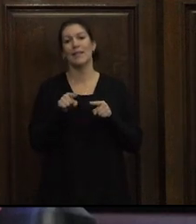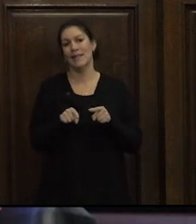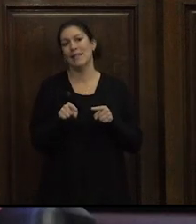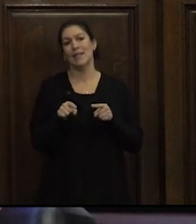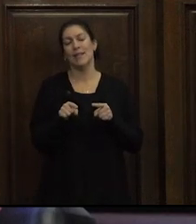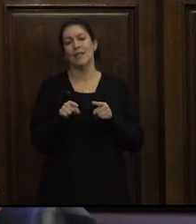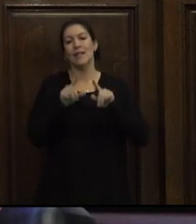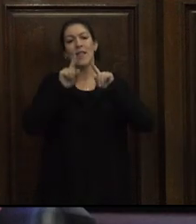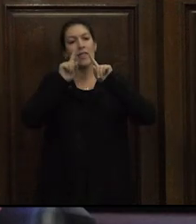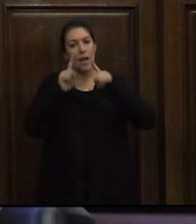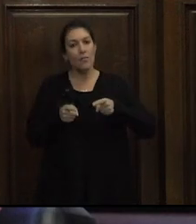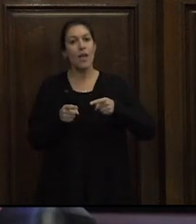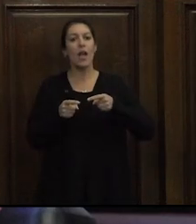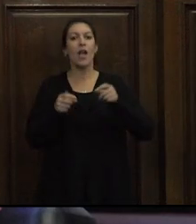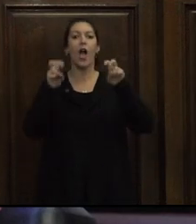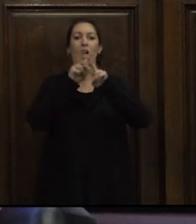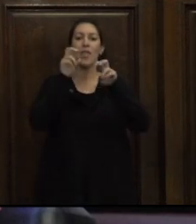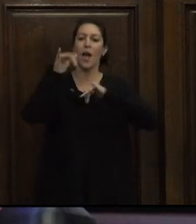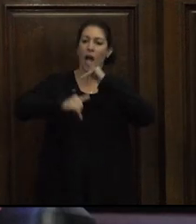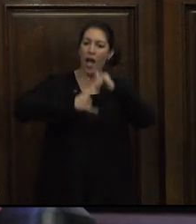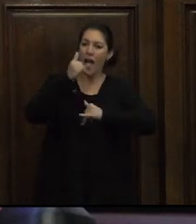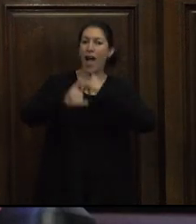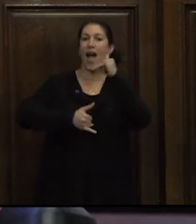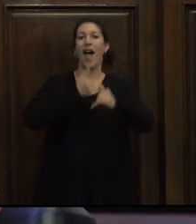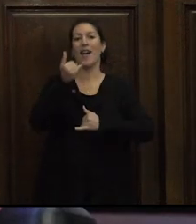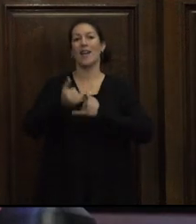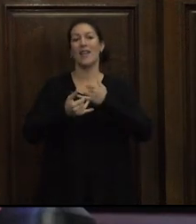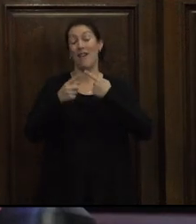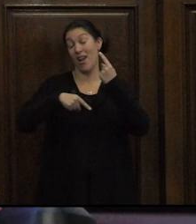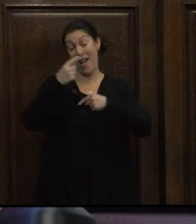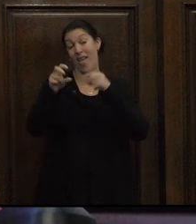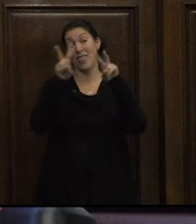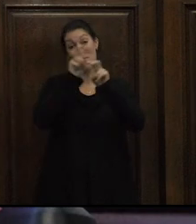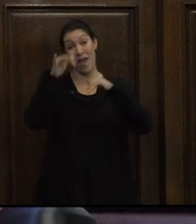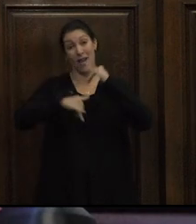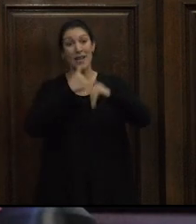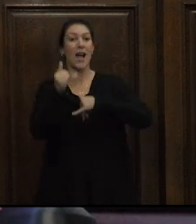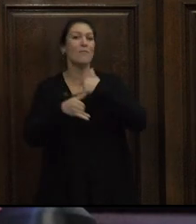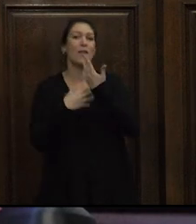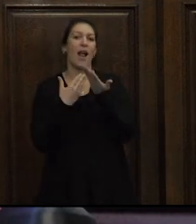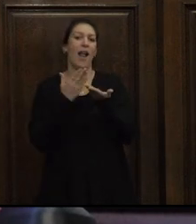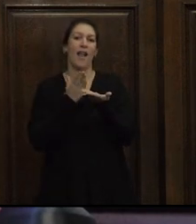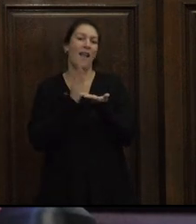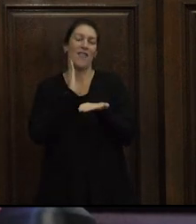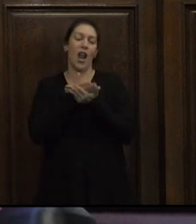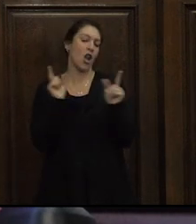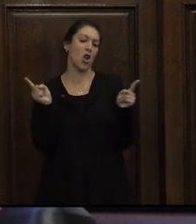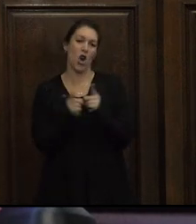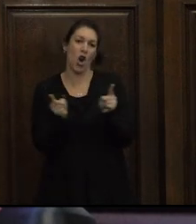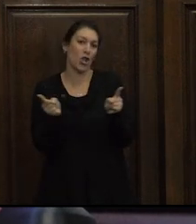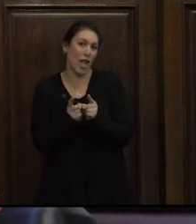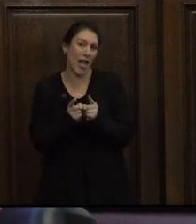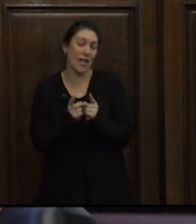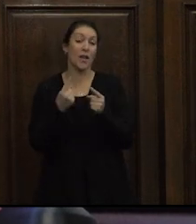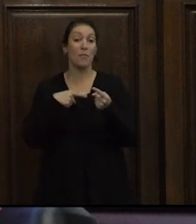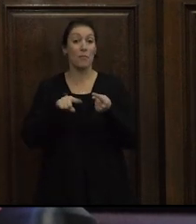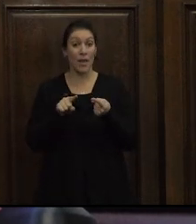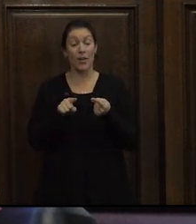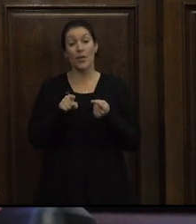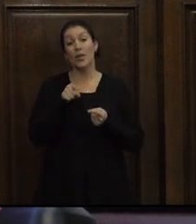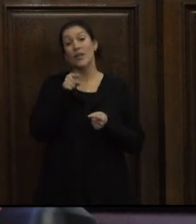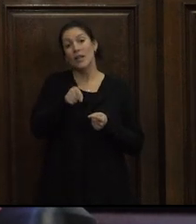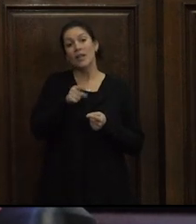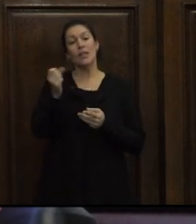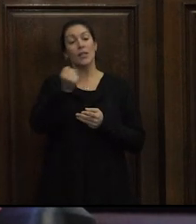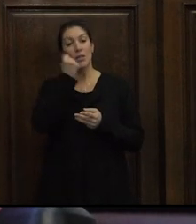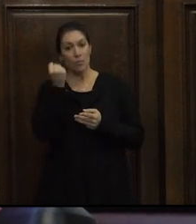es inmenso. De hecho, había toda una parte que iba a hablar del resentimiento que la corté a último momento porque pensé que íbamos a pasar por arriba del tango, pero el resentimiento